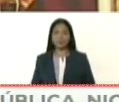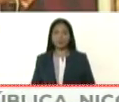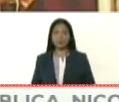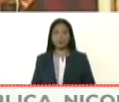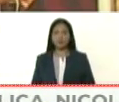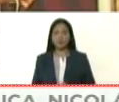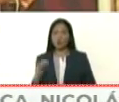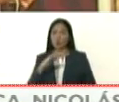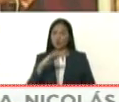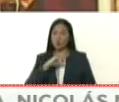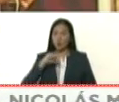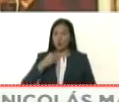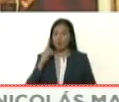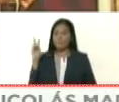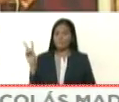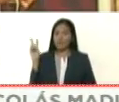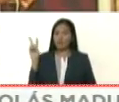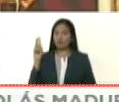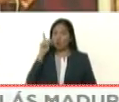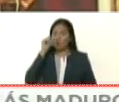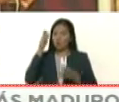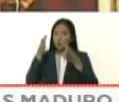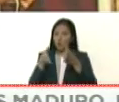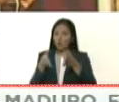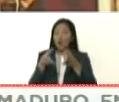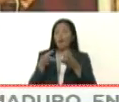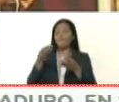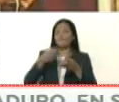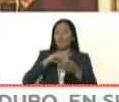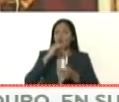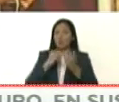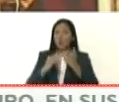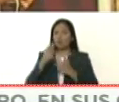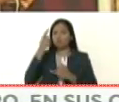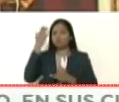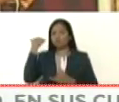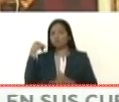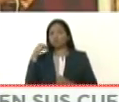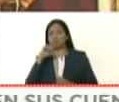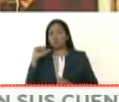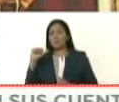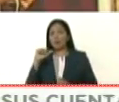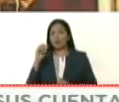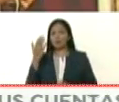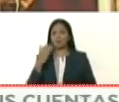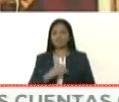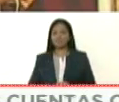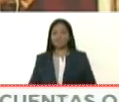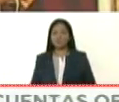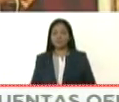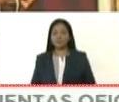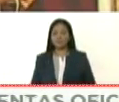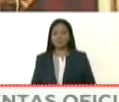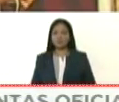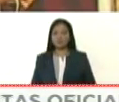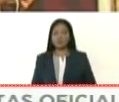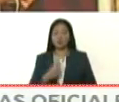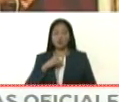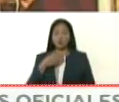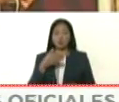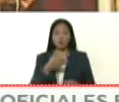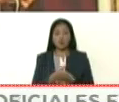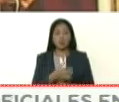donde los venezolanos, en transcurso de los últimos días de la semana pasada, bueno, fuimos